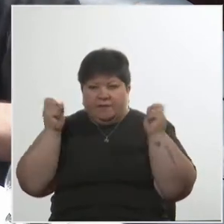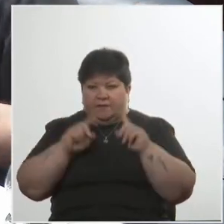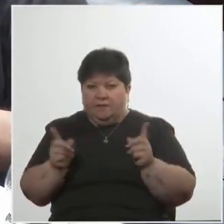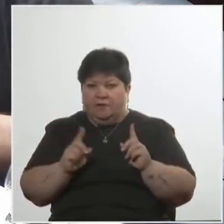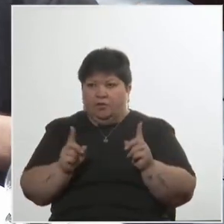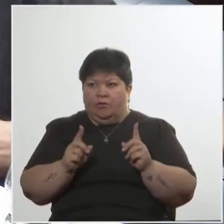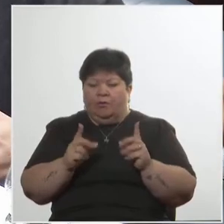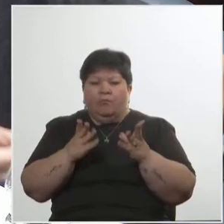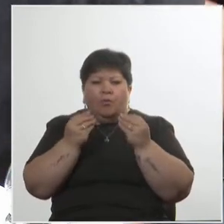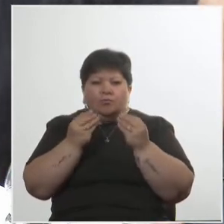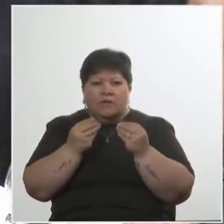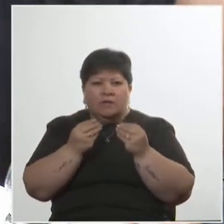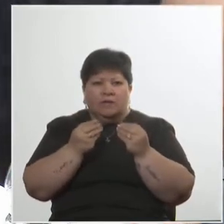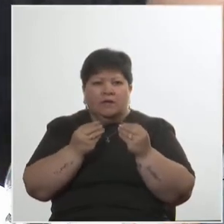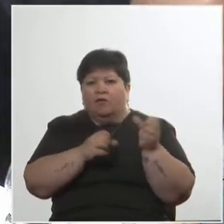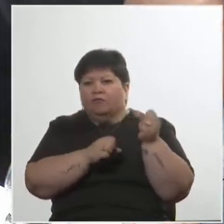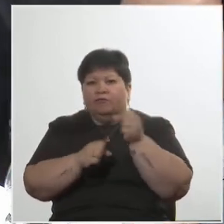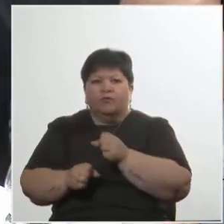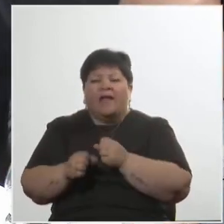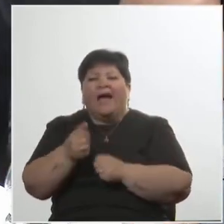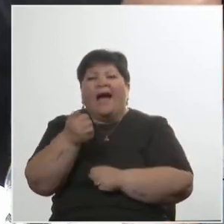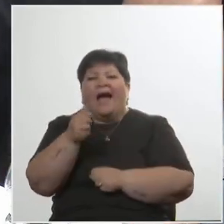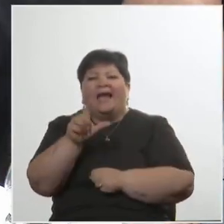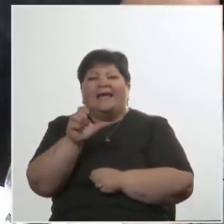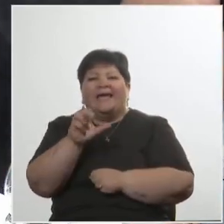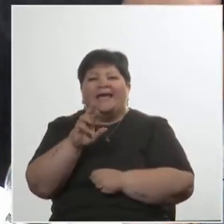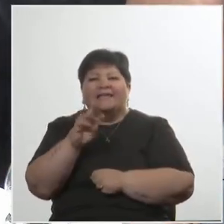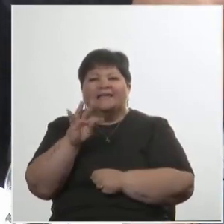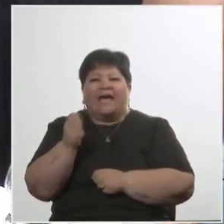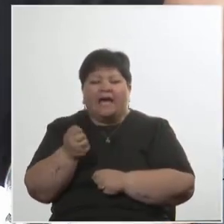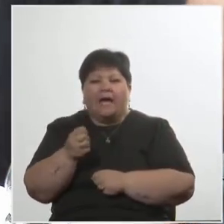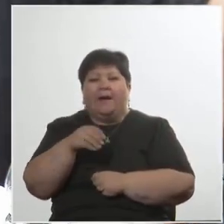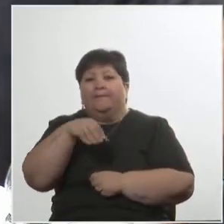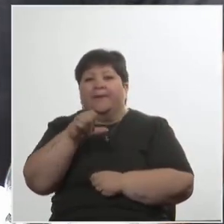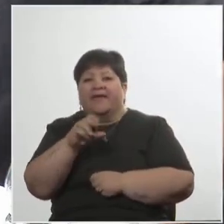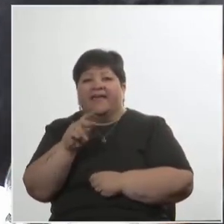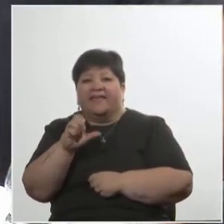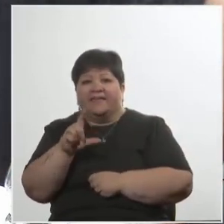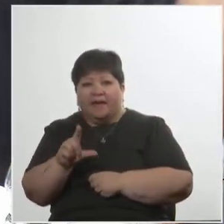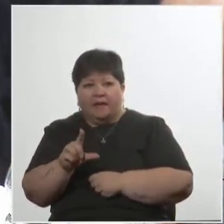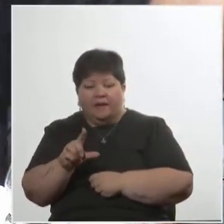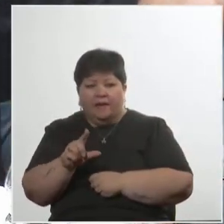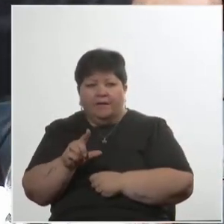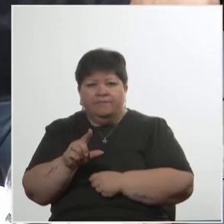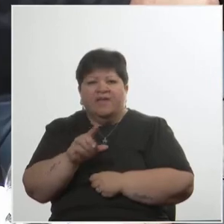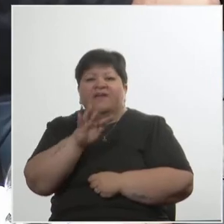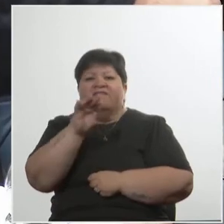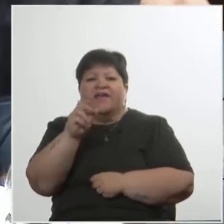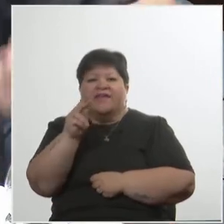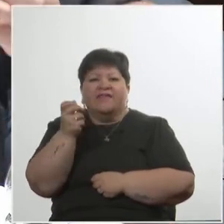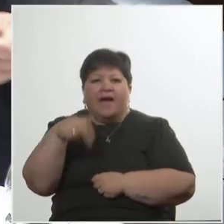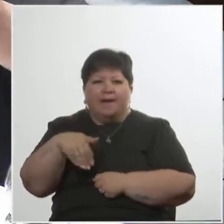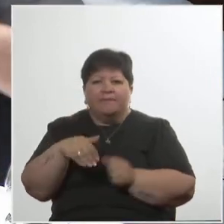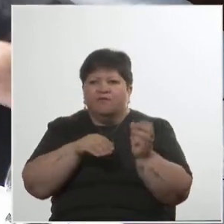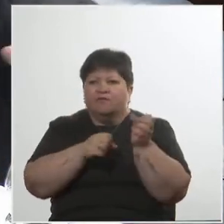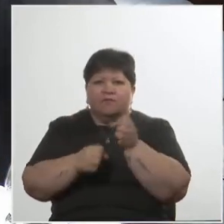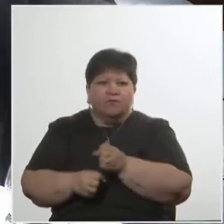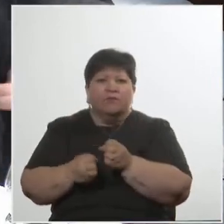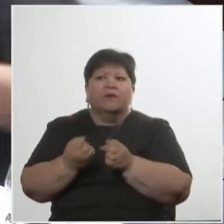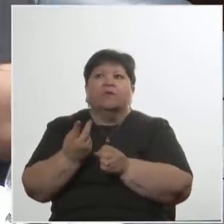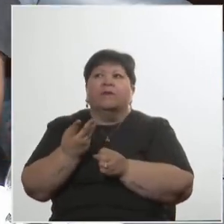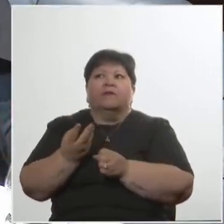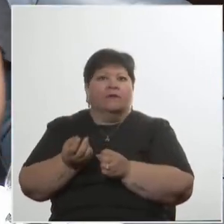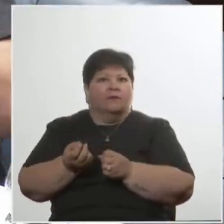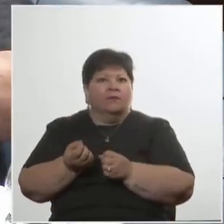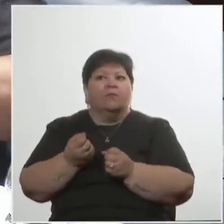Cuándo se funda alerta Cuándo se funda a medel Cuándo se fundan eran una organizaciones